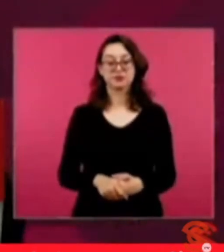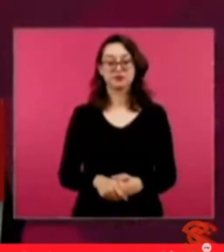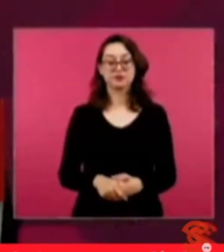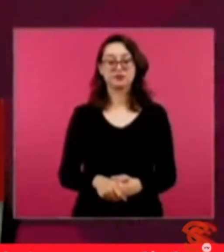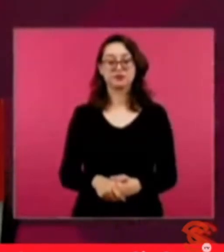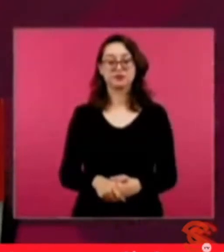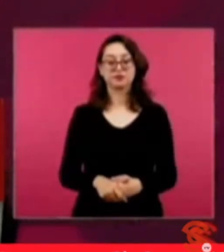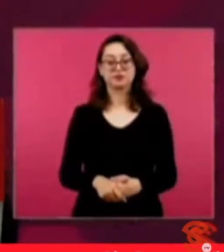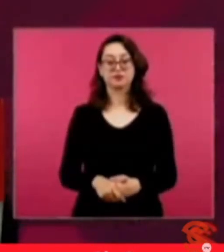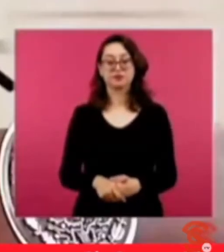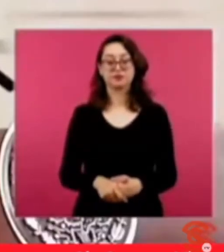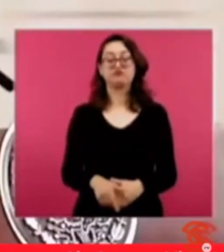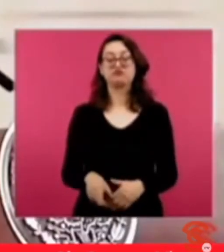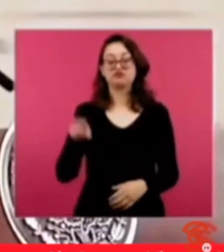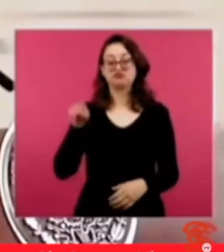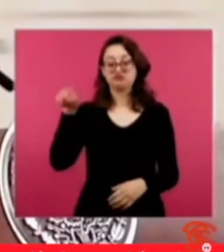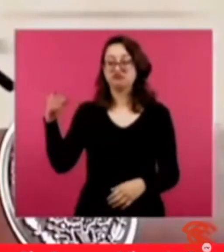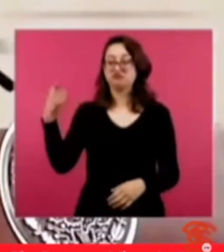borre